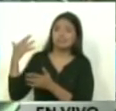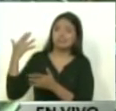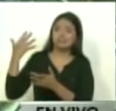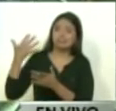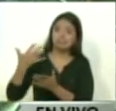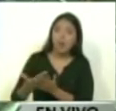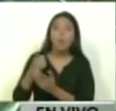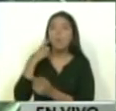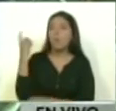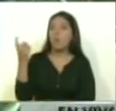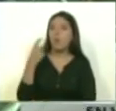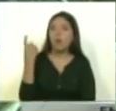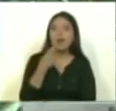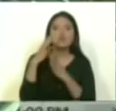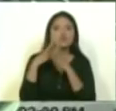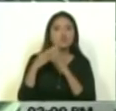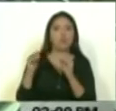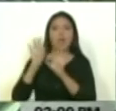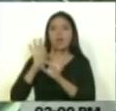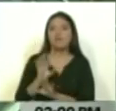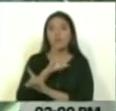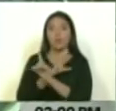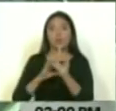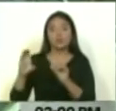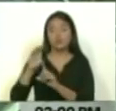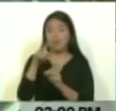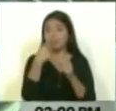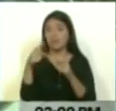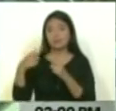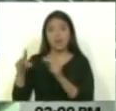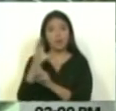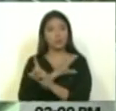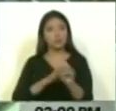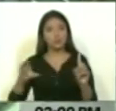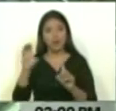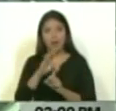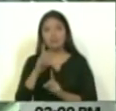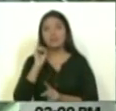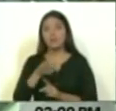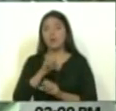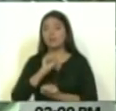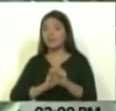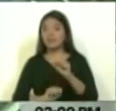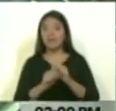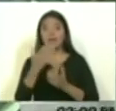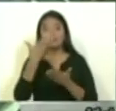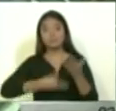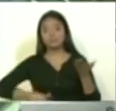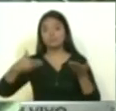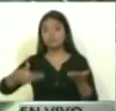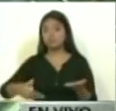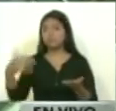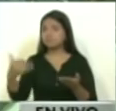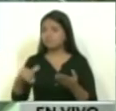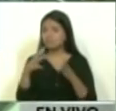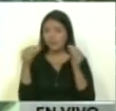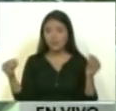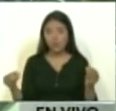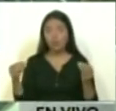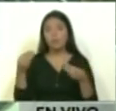recopilación de nuestro inventario cultural, de nuestra diversidad cultural. Bueno, vamos a ir a defender este expediente que tiene todos los atributos para